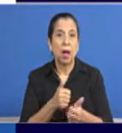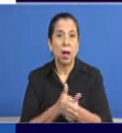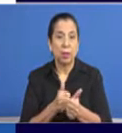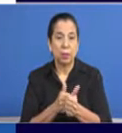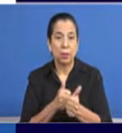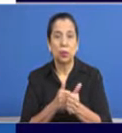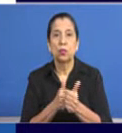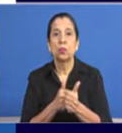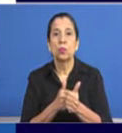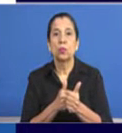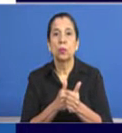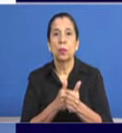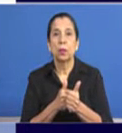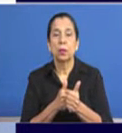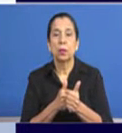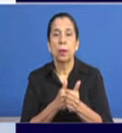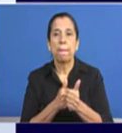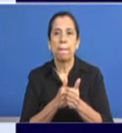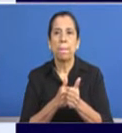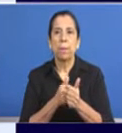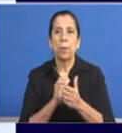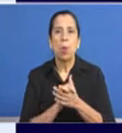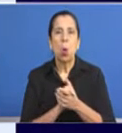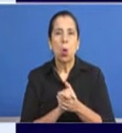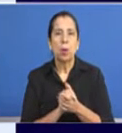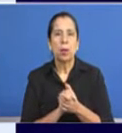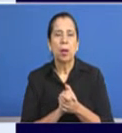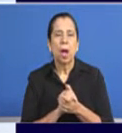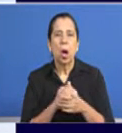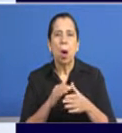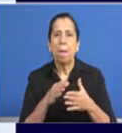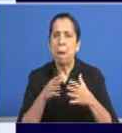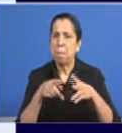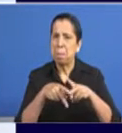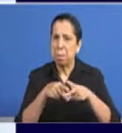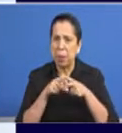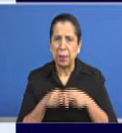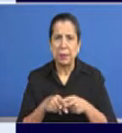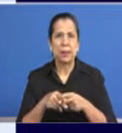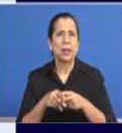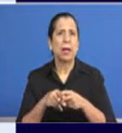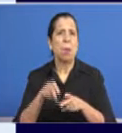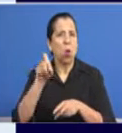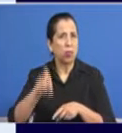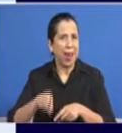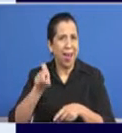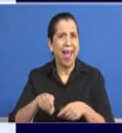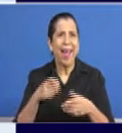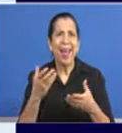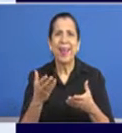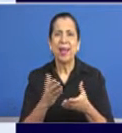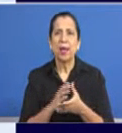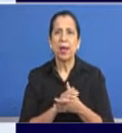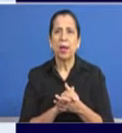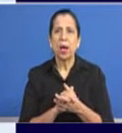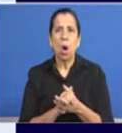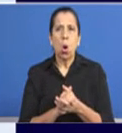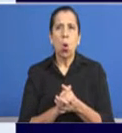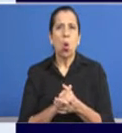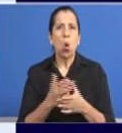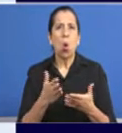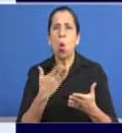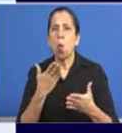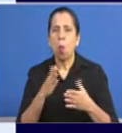de igual forma de nuestros requisitos de cuentas de ahorro, de préstamos, de tarjetas, cómo afiliarnos a Caja en